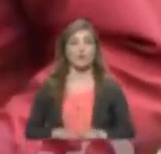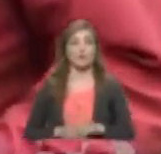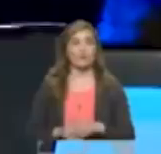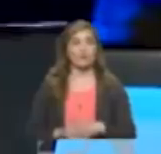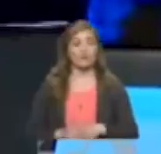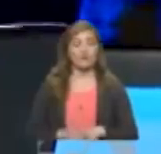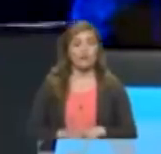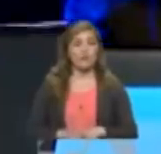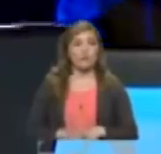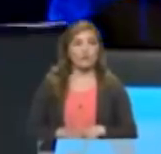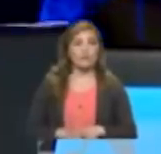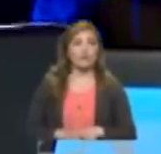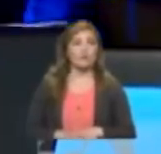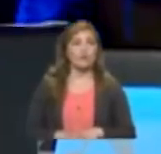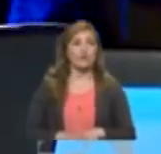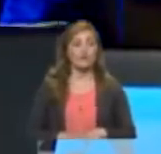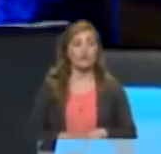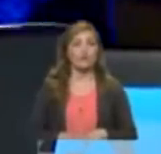horas